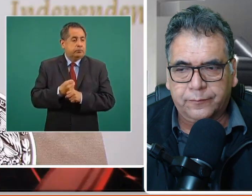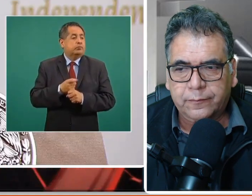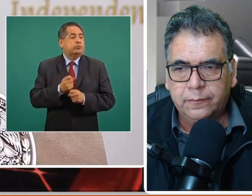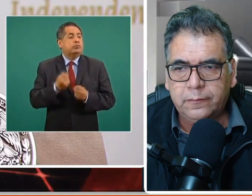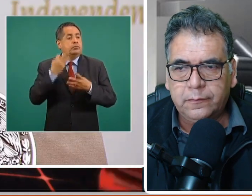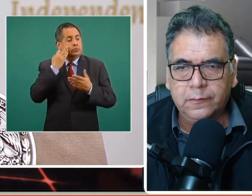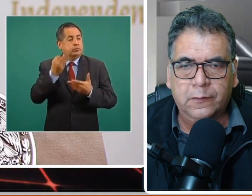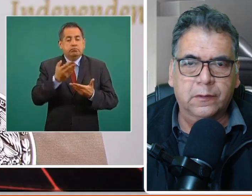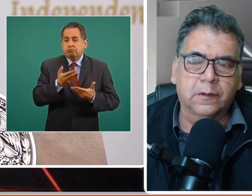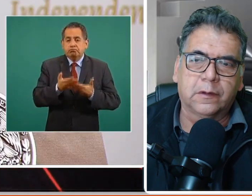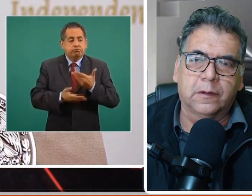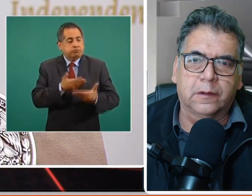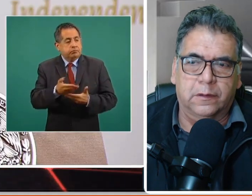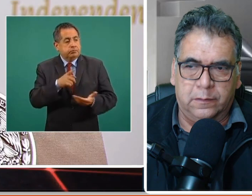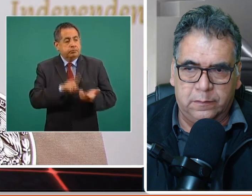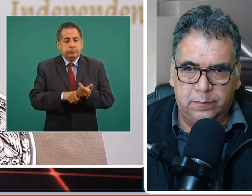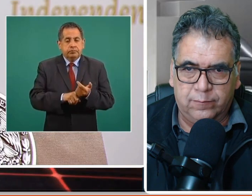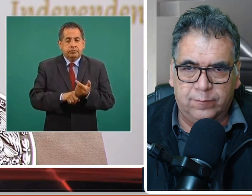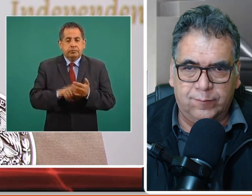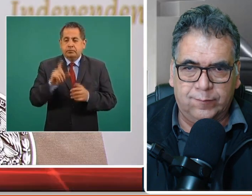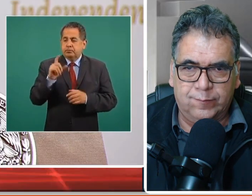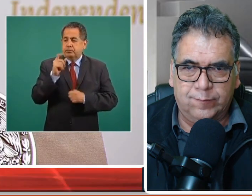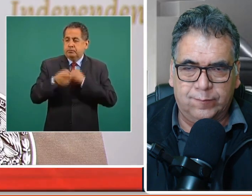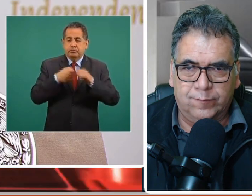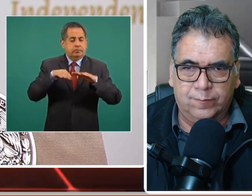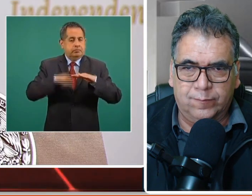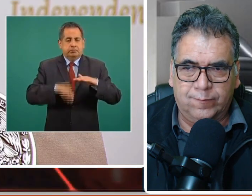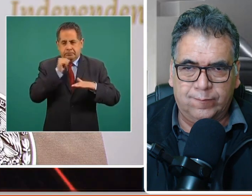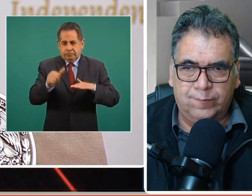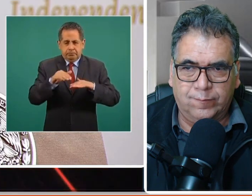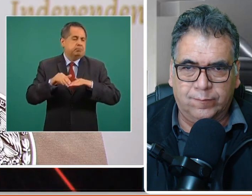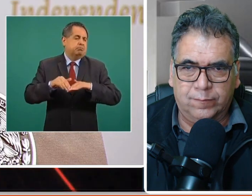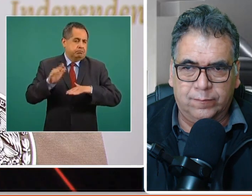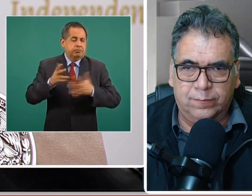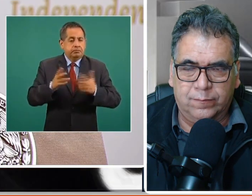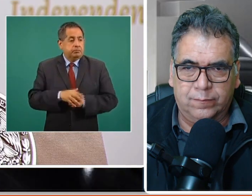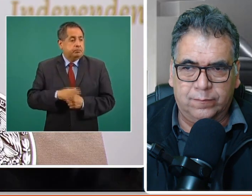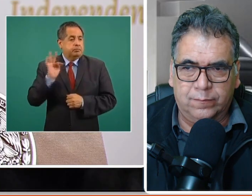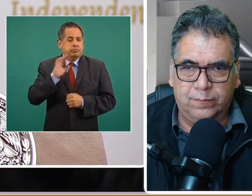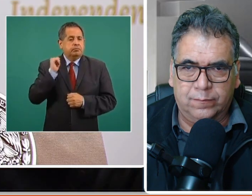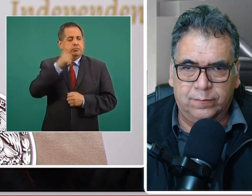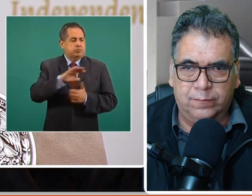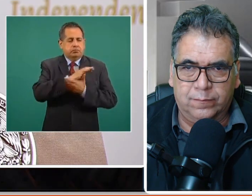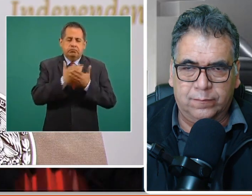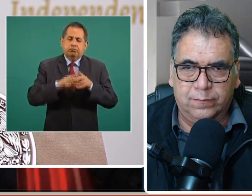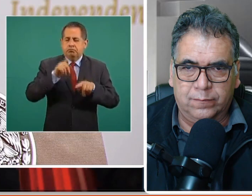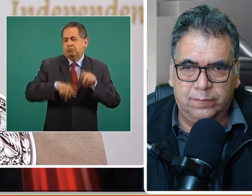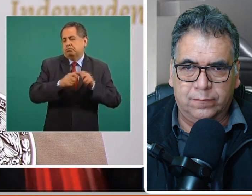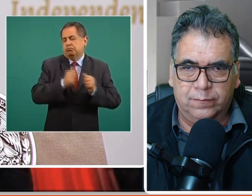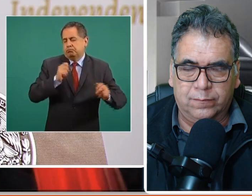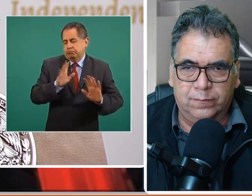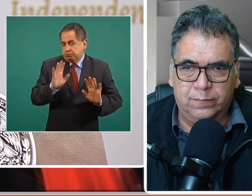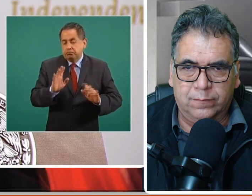del servicio no será menor de 20 años, salvo en caso de rescisión o terminación anticipada del